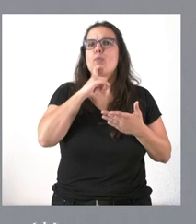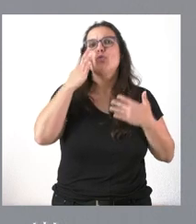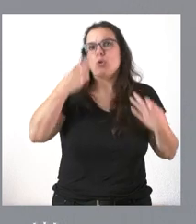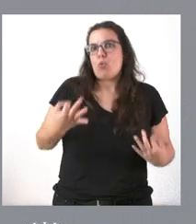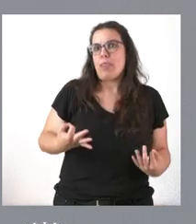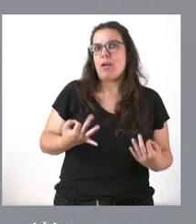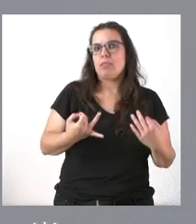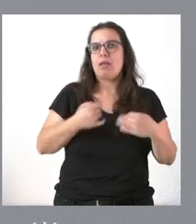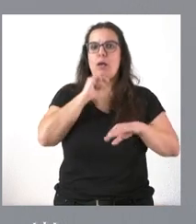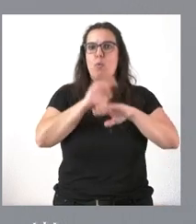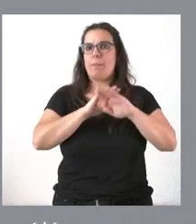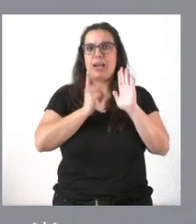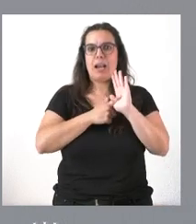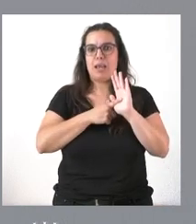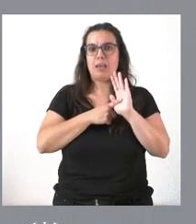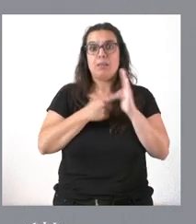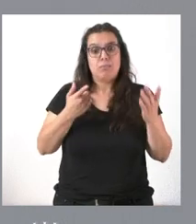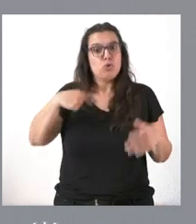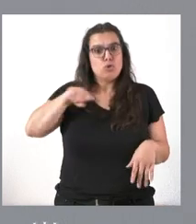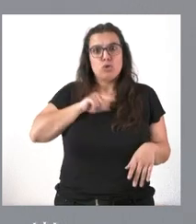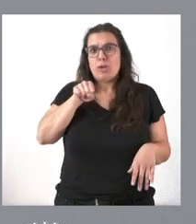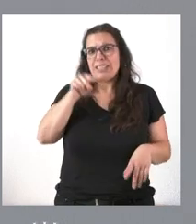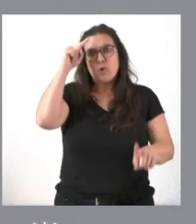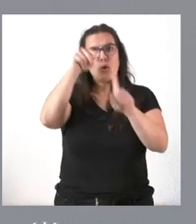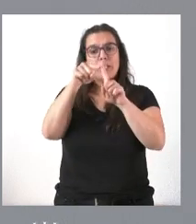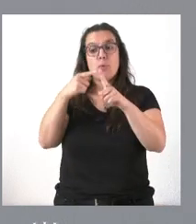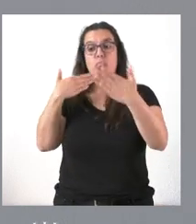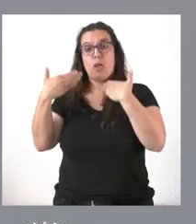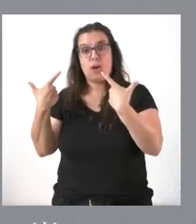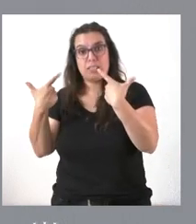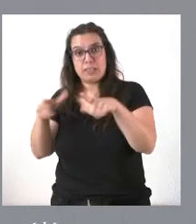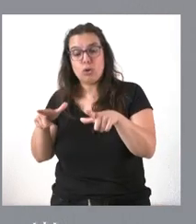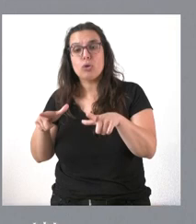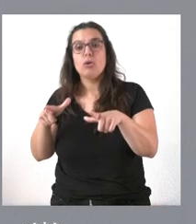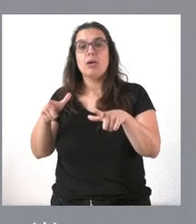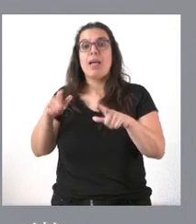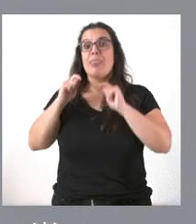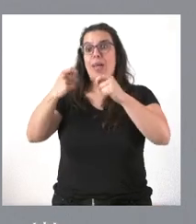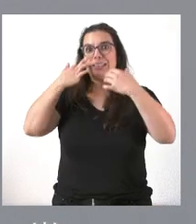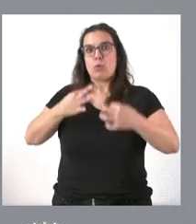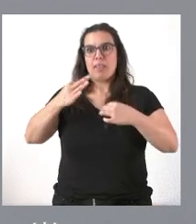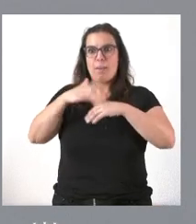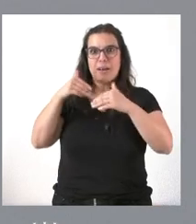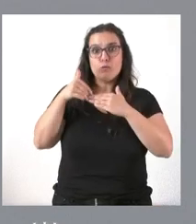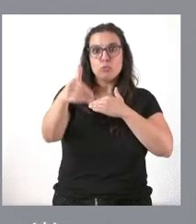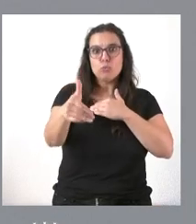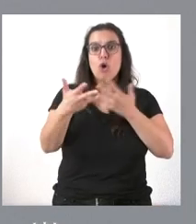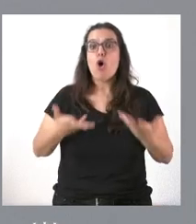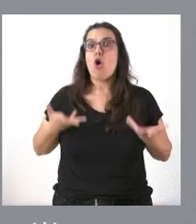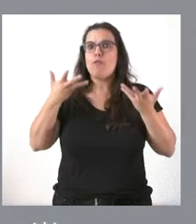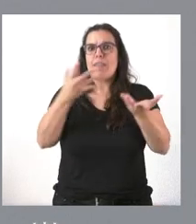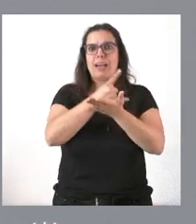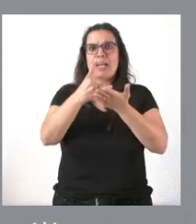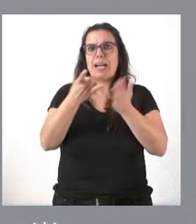que sea carne Que cumpla la ley y eso lo que quiere la junta de Castilla y León dialogar con el sector garantizar un futuro al sector seguir ofreciendo carne